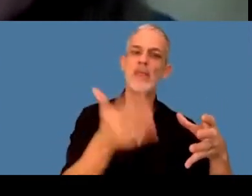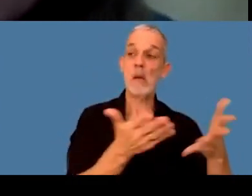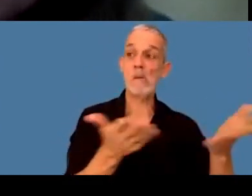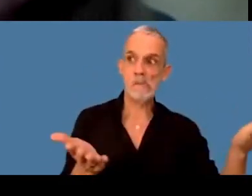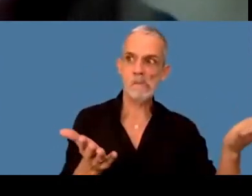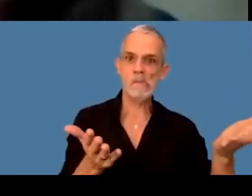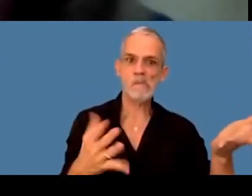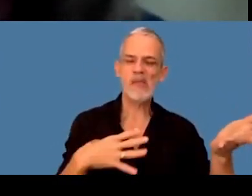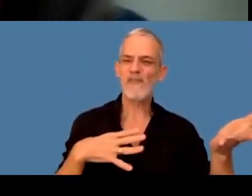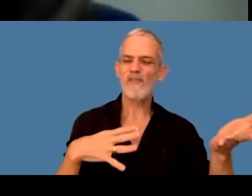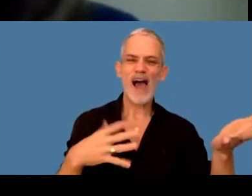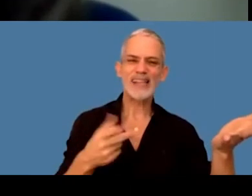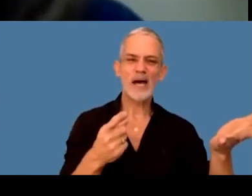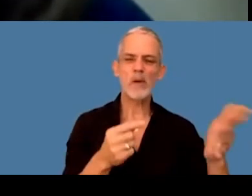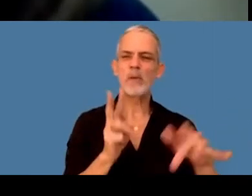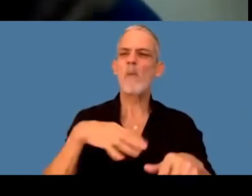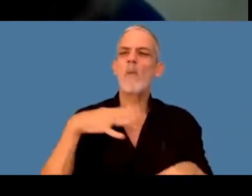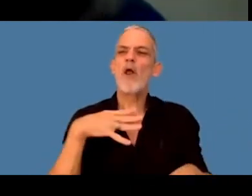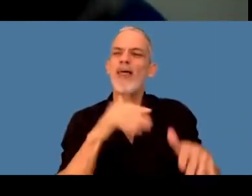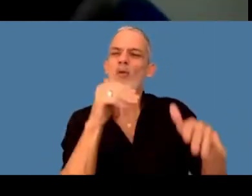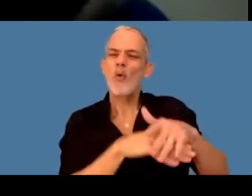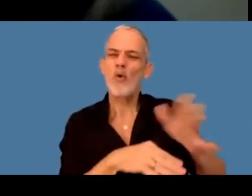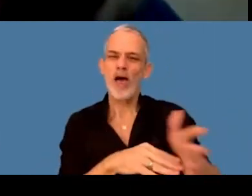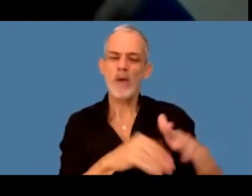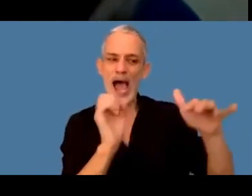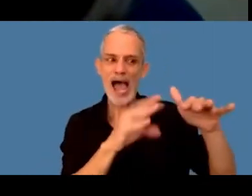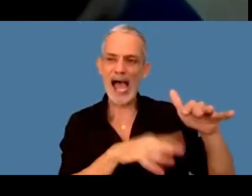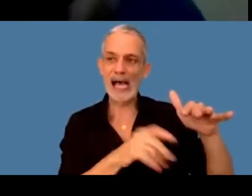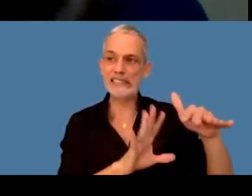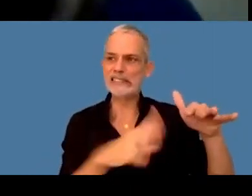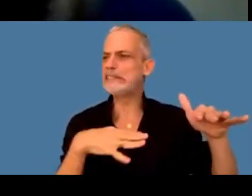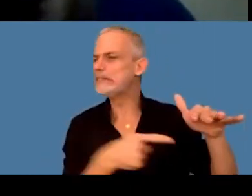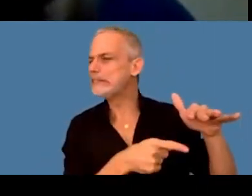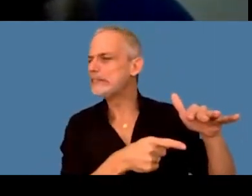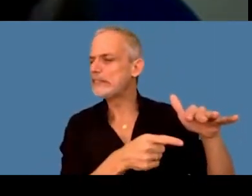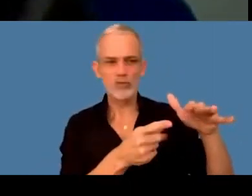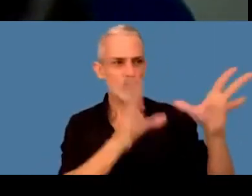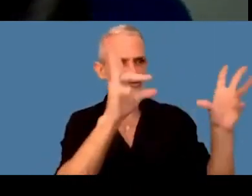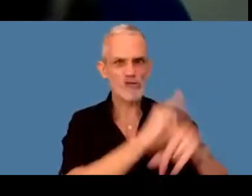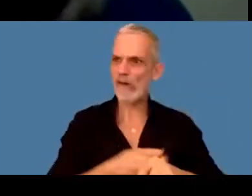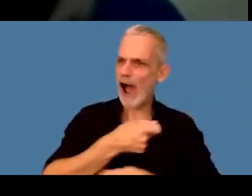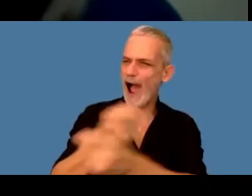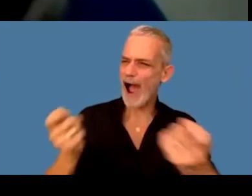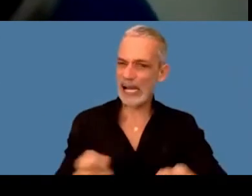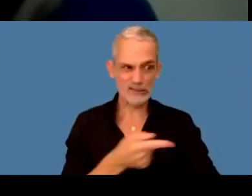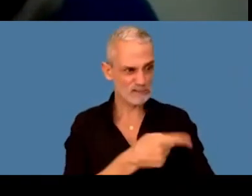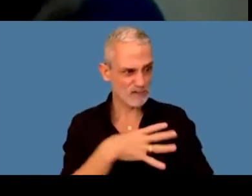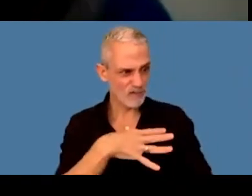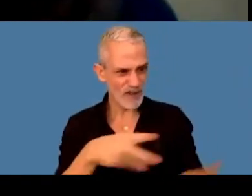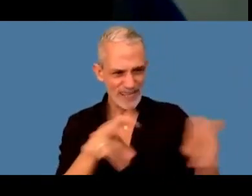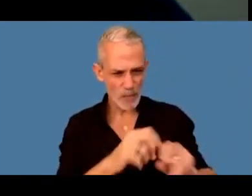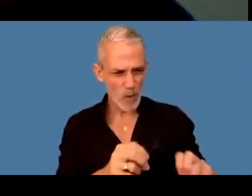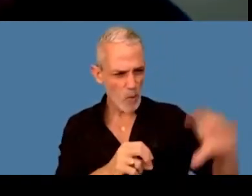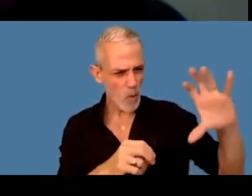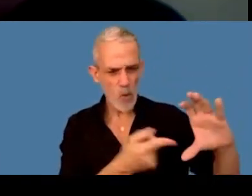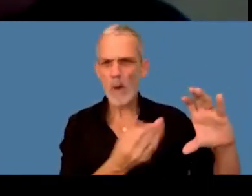hizo la previsión, digamos, no llenó o sea, vació las arcas por un lado, pero no recuperó ese dinero